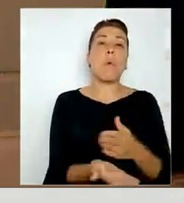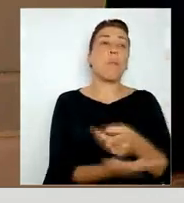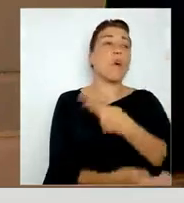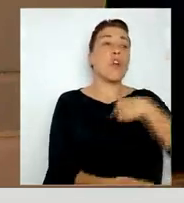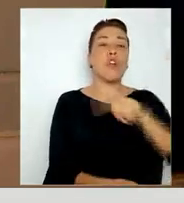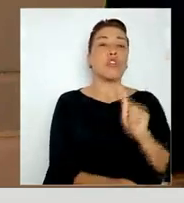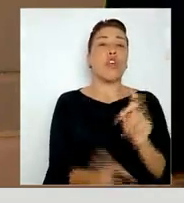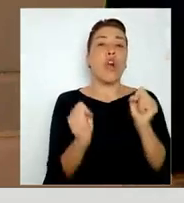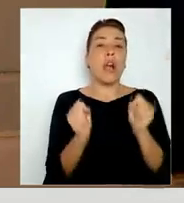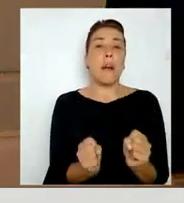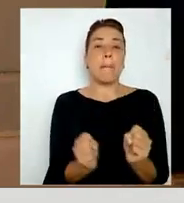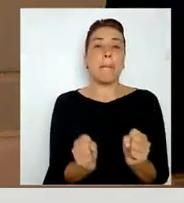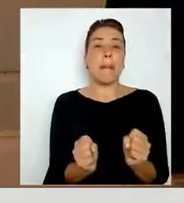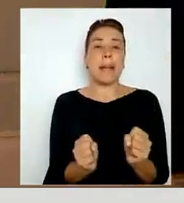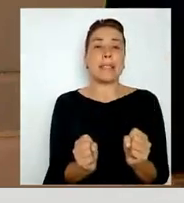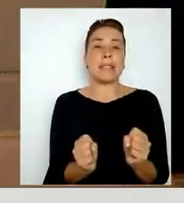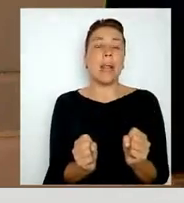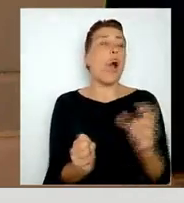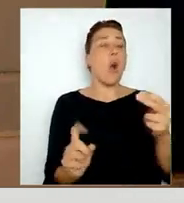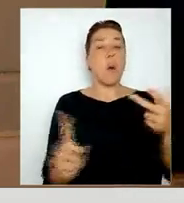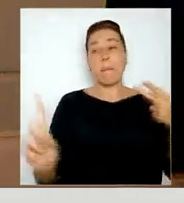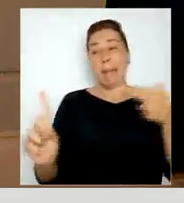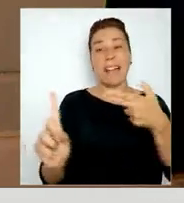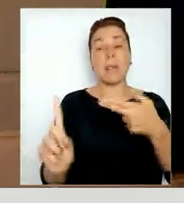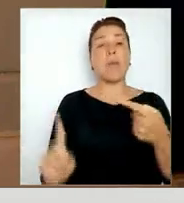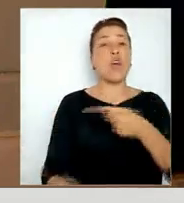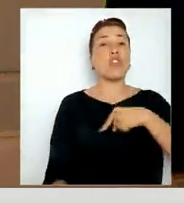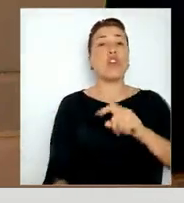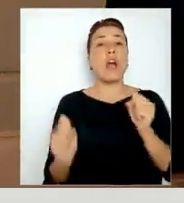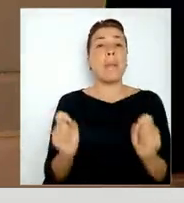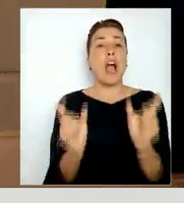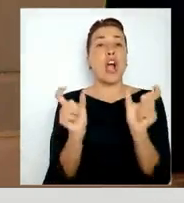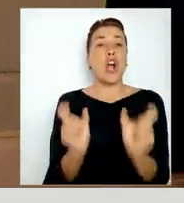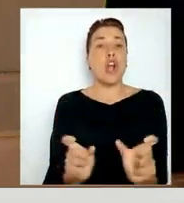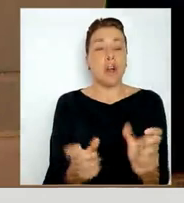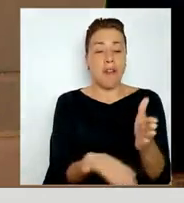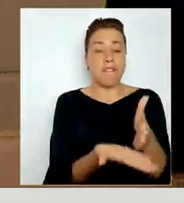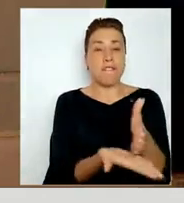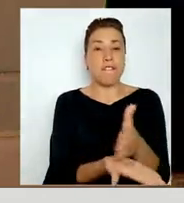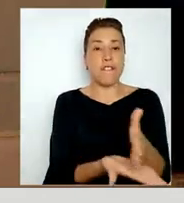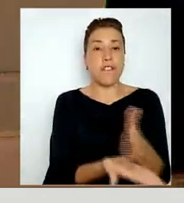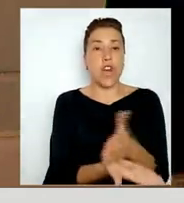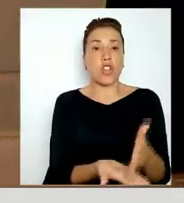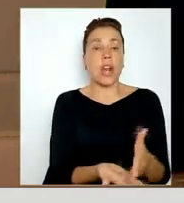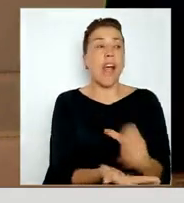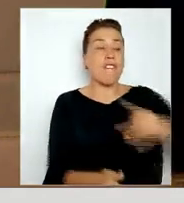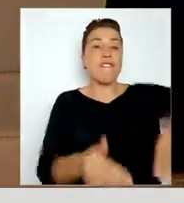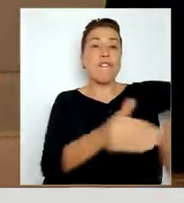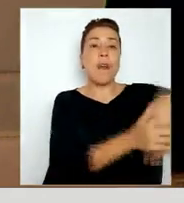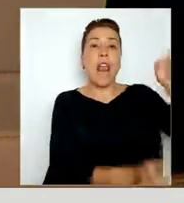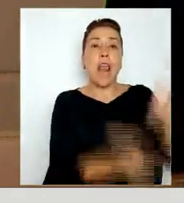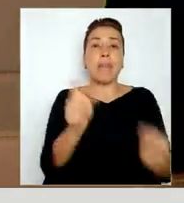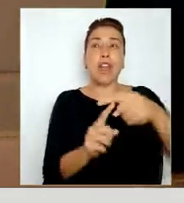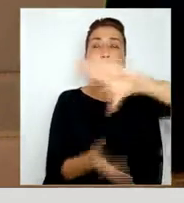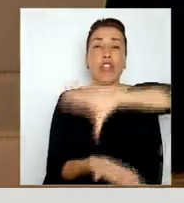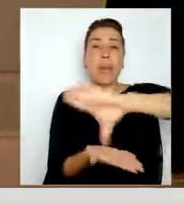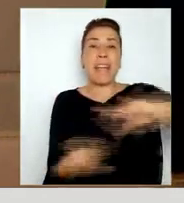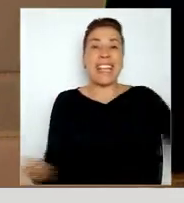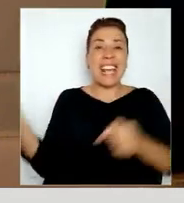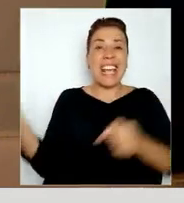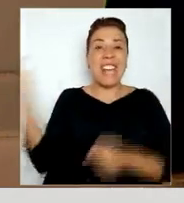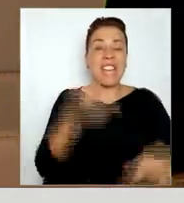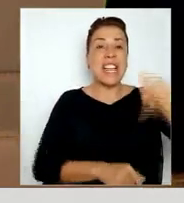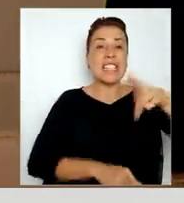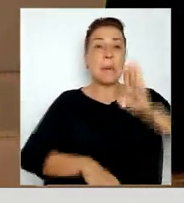asesinados porque no somos capaces de controlar nuestras fronteras y de expulsar a aquellos extranjeros que están cometiendo